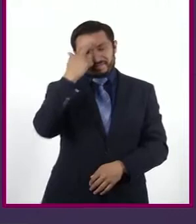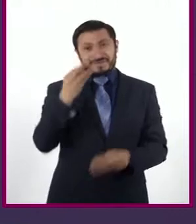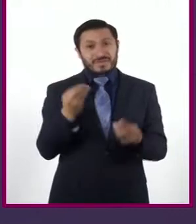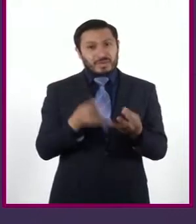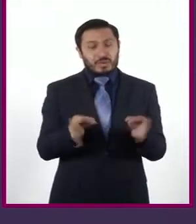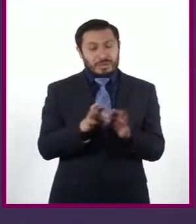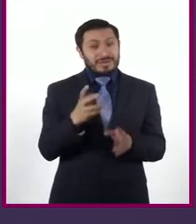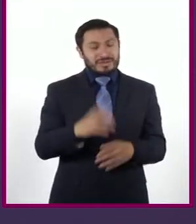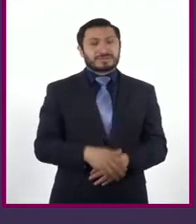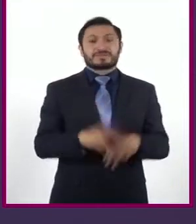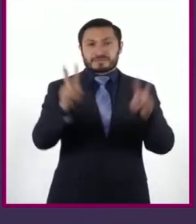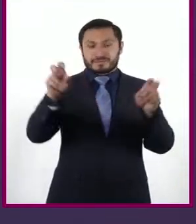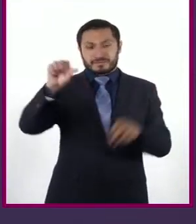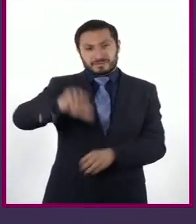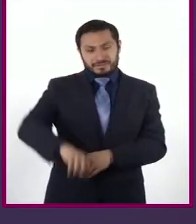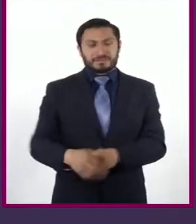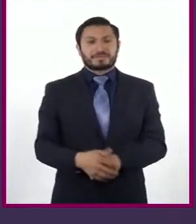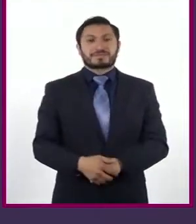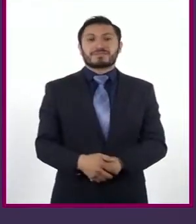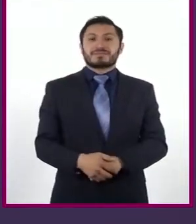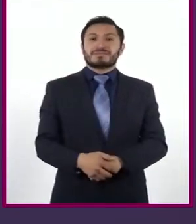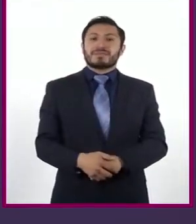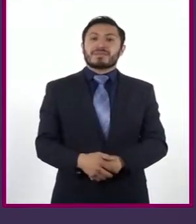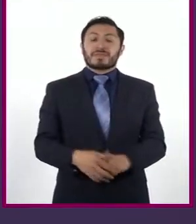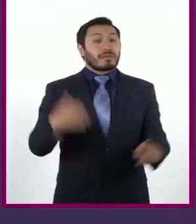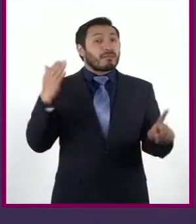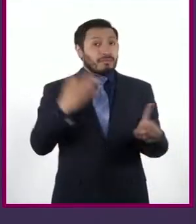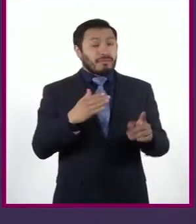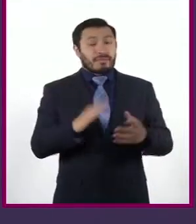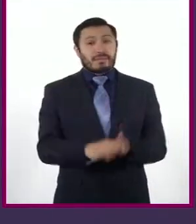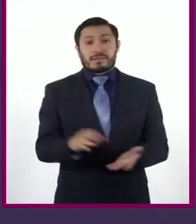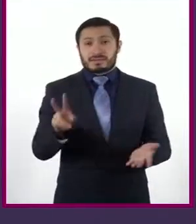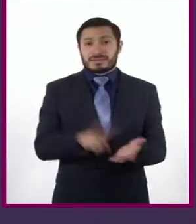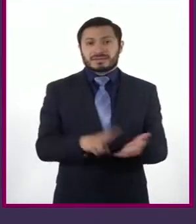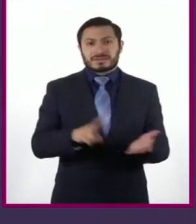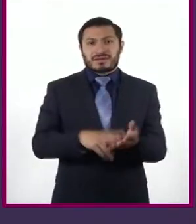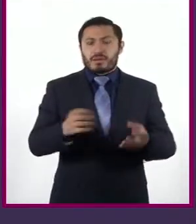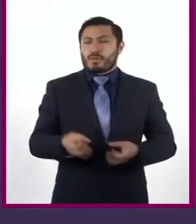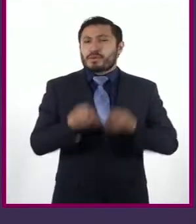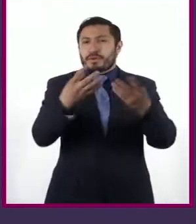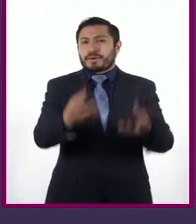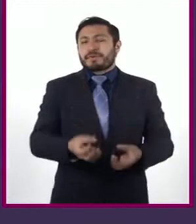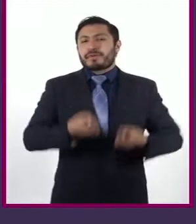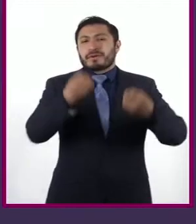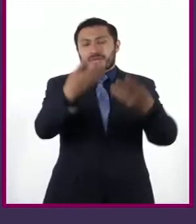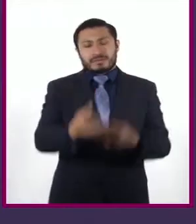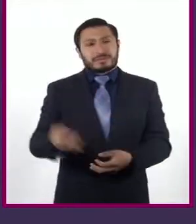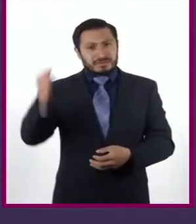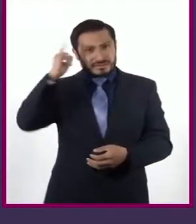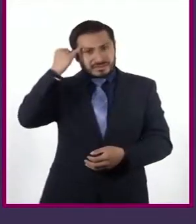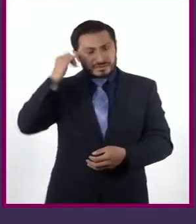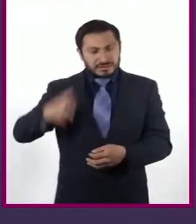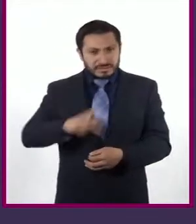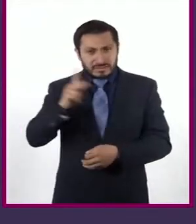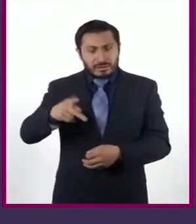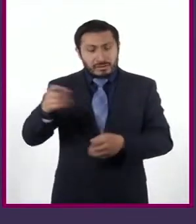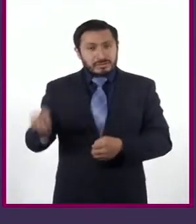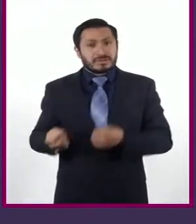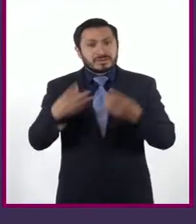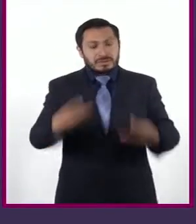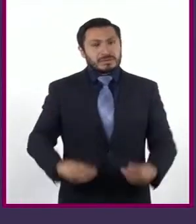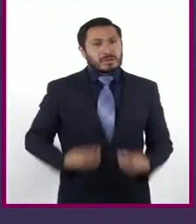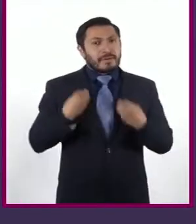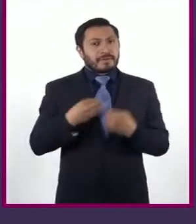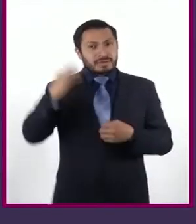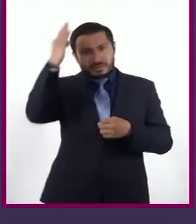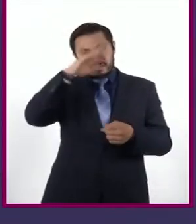El tema que vamos a abordar este día, que tiene como objetivo valorar las aportaciones de los pueblos indígenas a la vida cultural de